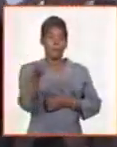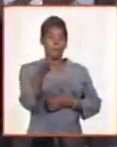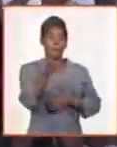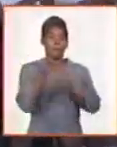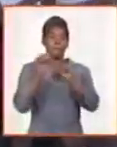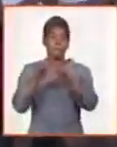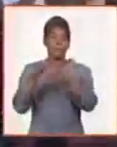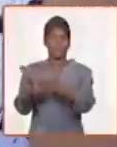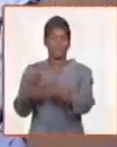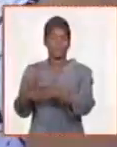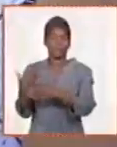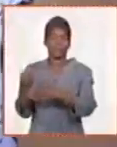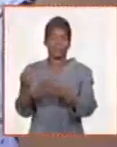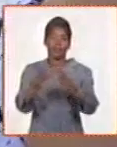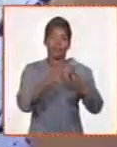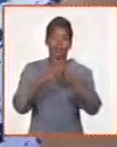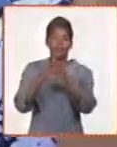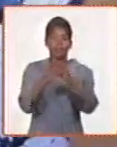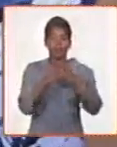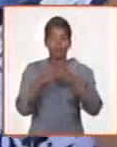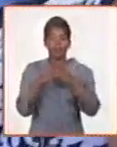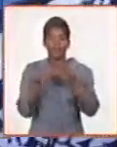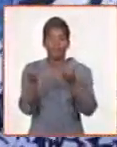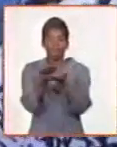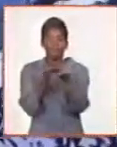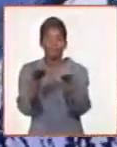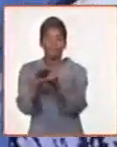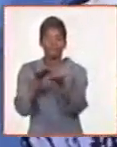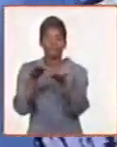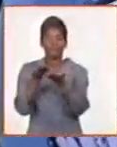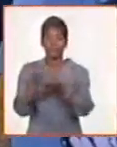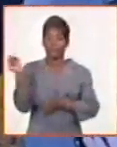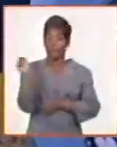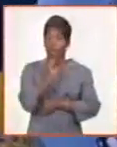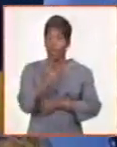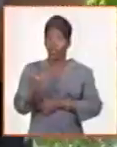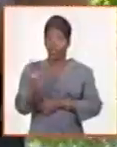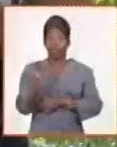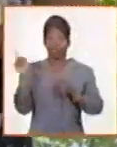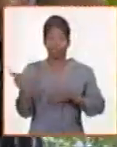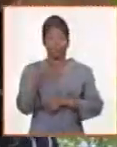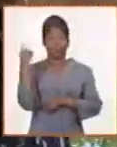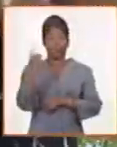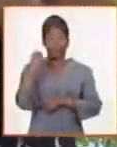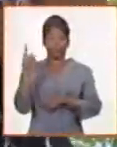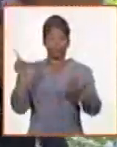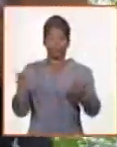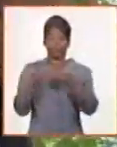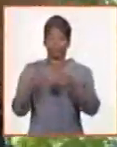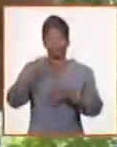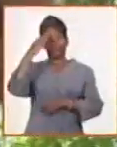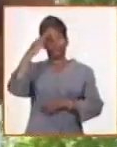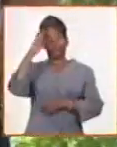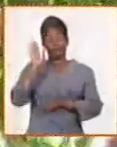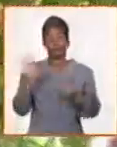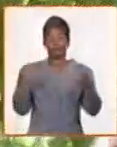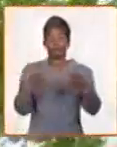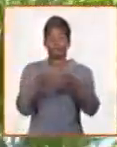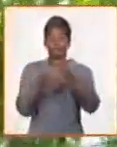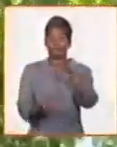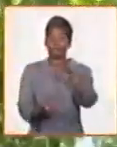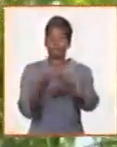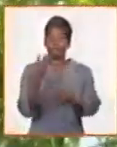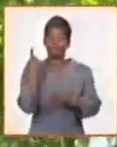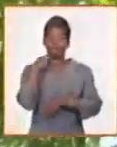contacto con la comunidad. El Coro Nacional de Cuba, fundado en 1960, es una de las agrupaciones emblemáticas de la